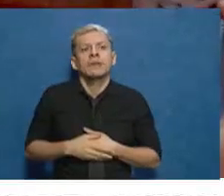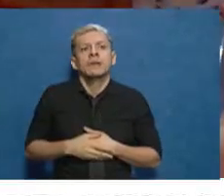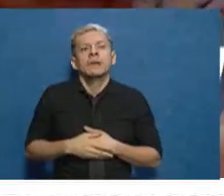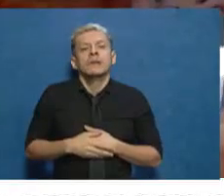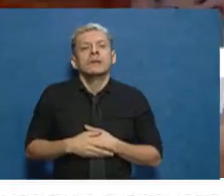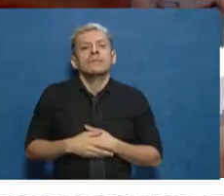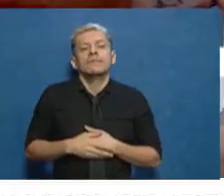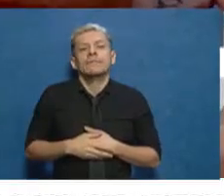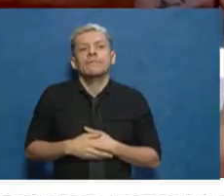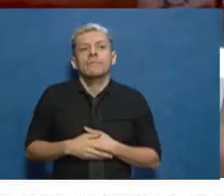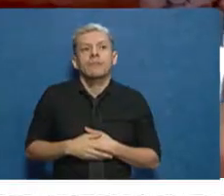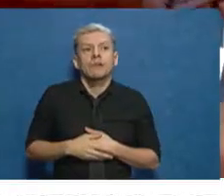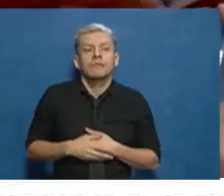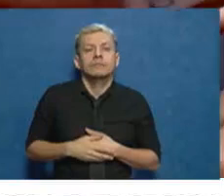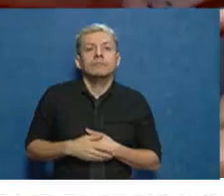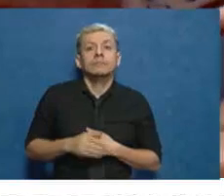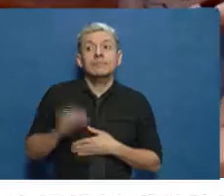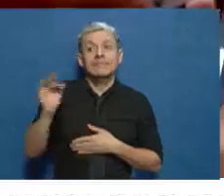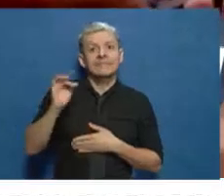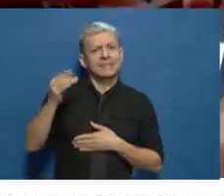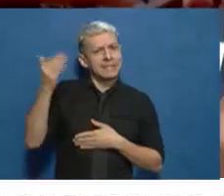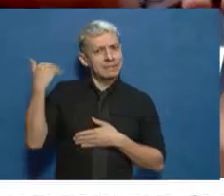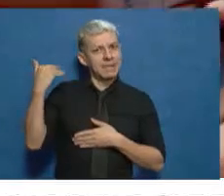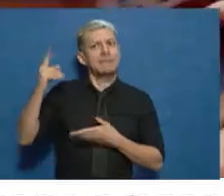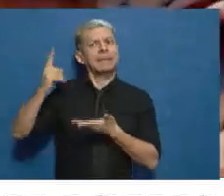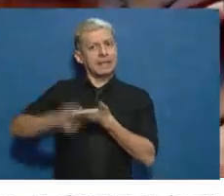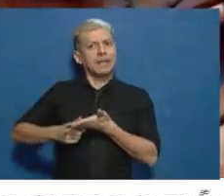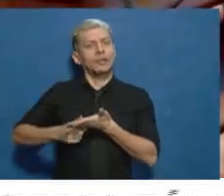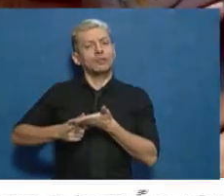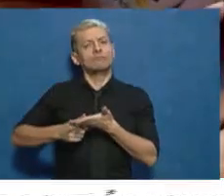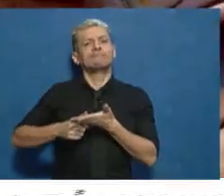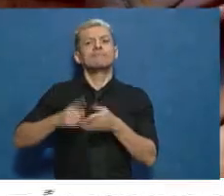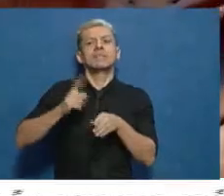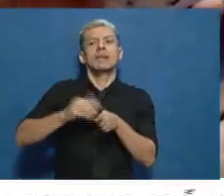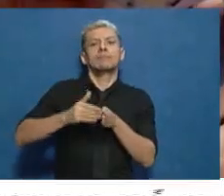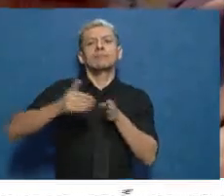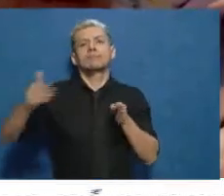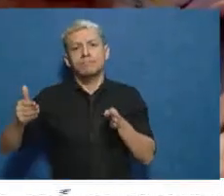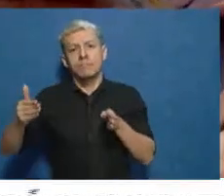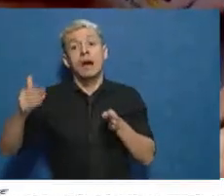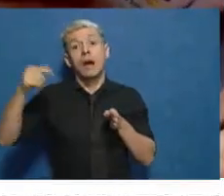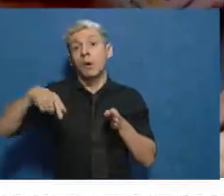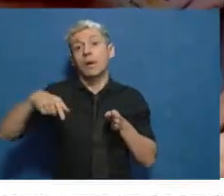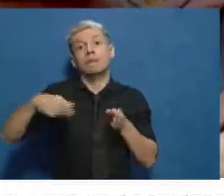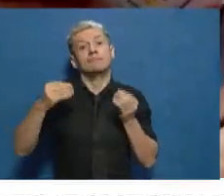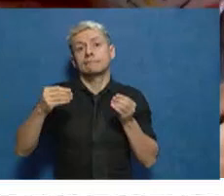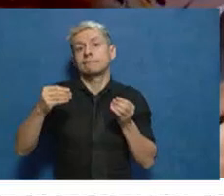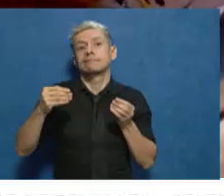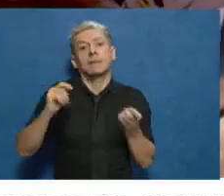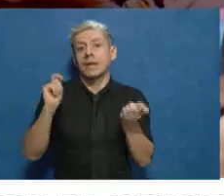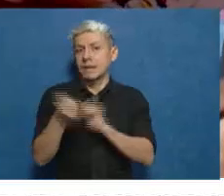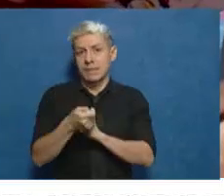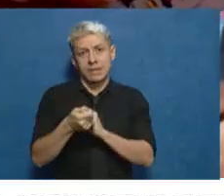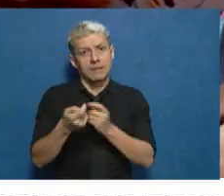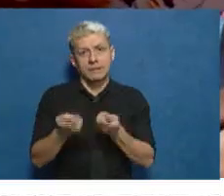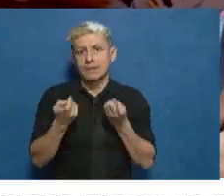con jornada o extensión de jornada fue de diciembre. Bueno, hoy la situación de pandemia justifica que avancemos en estas medidas y lo más importante es que